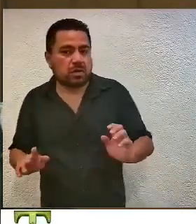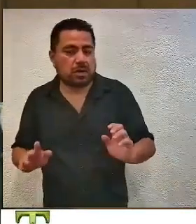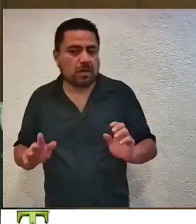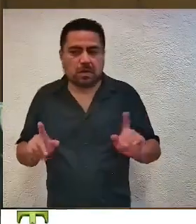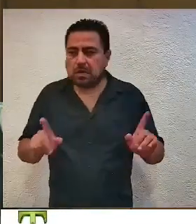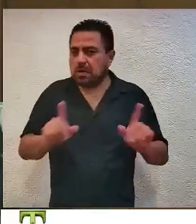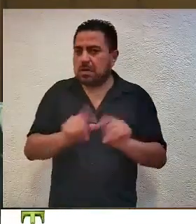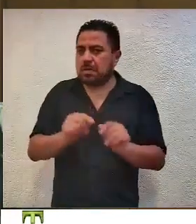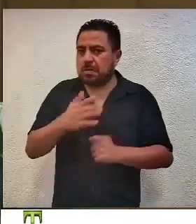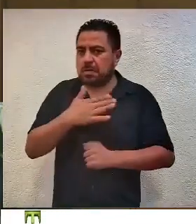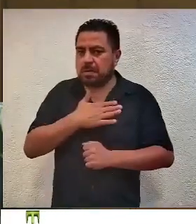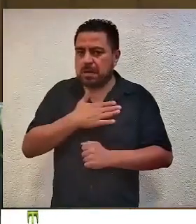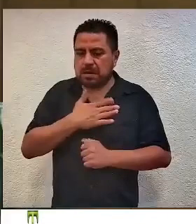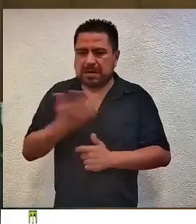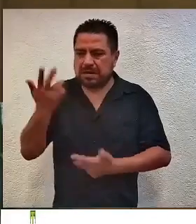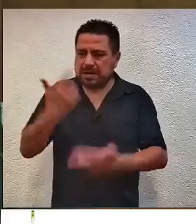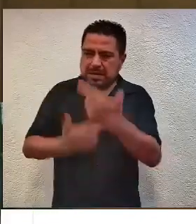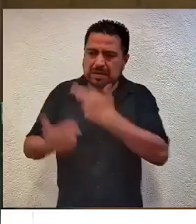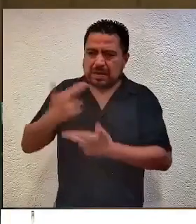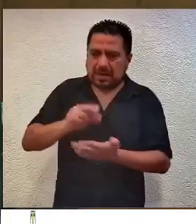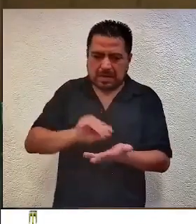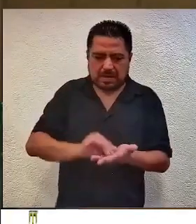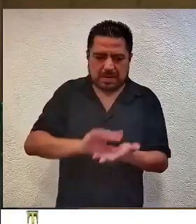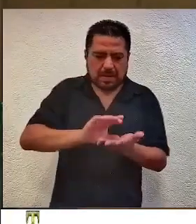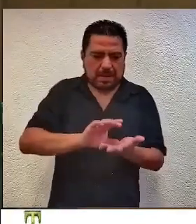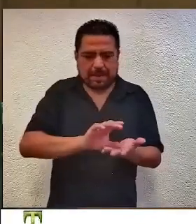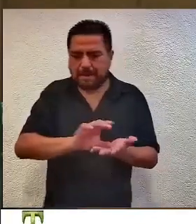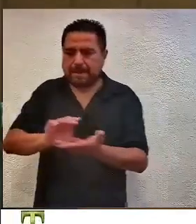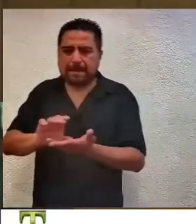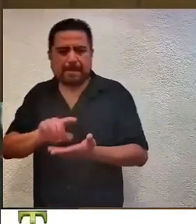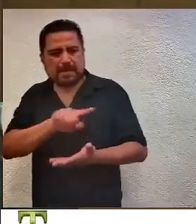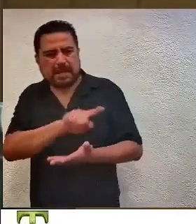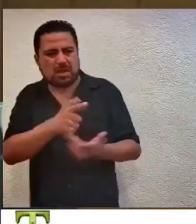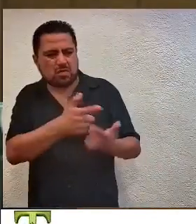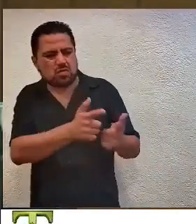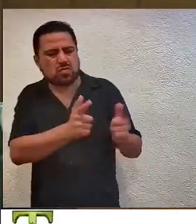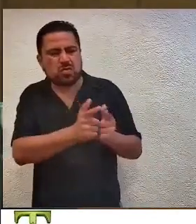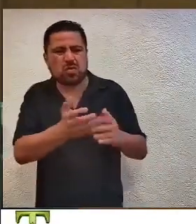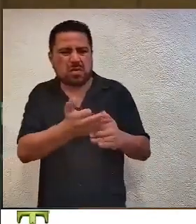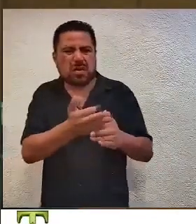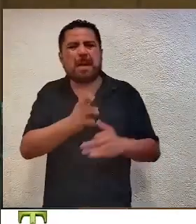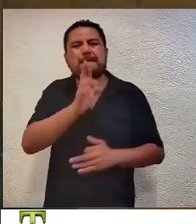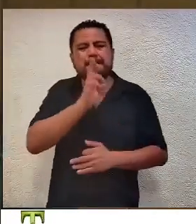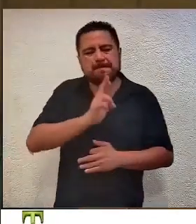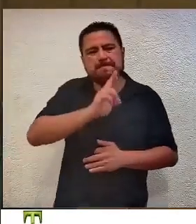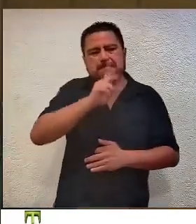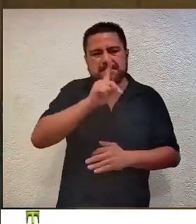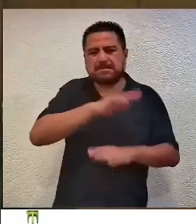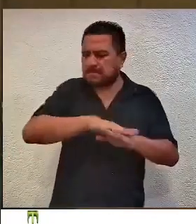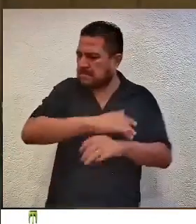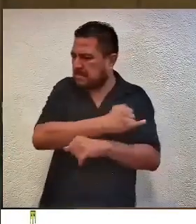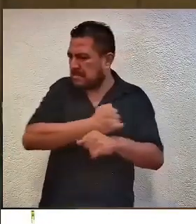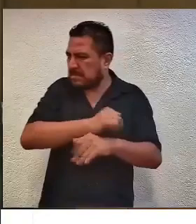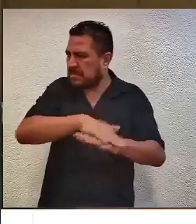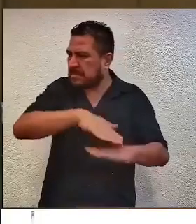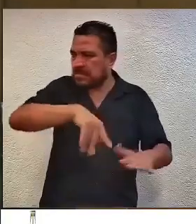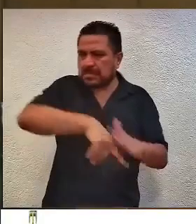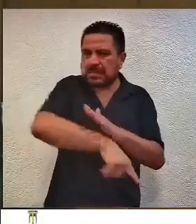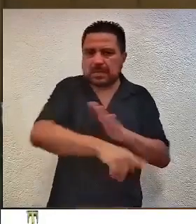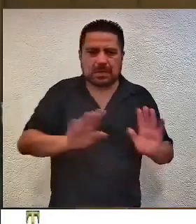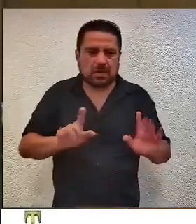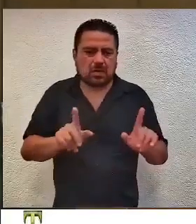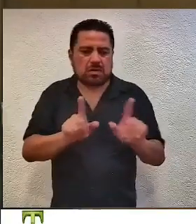lo que señalo es, remitamos el expediente para que sea el órgano intrapartidario quien dilucide esta